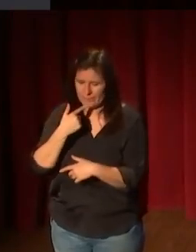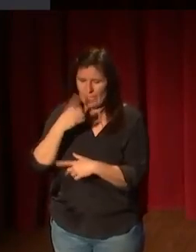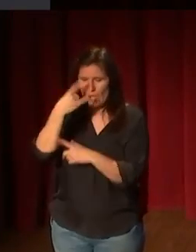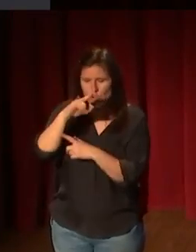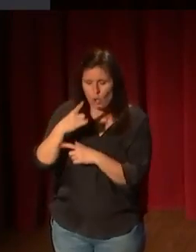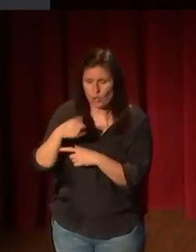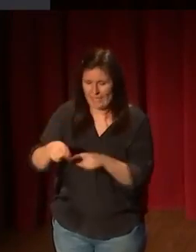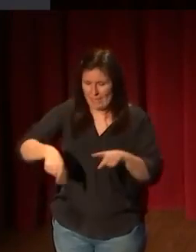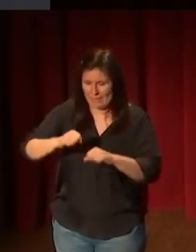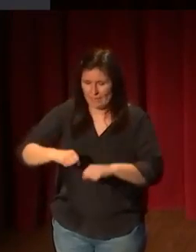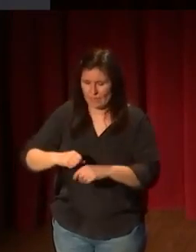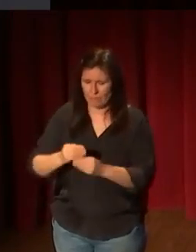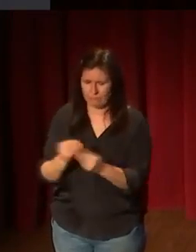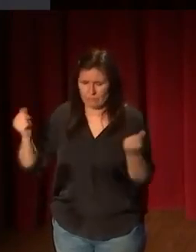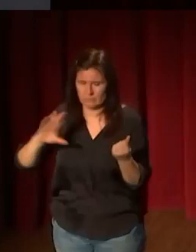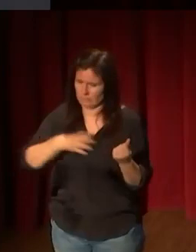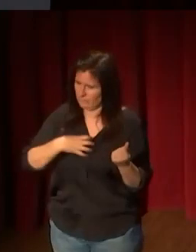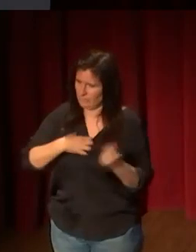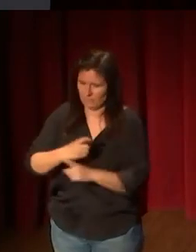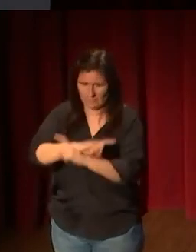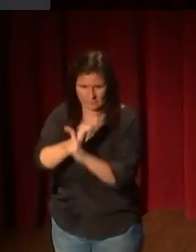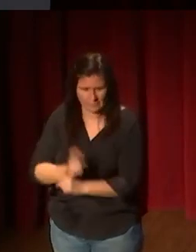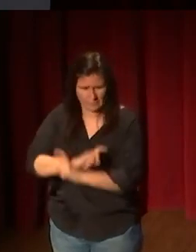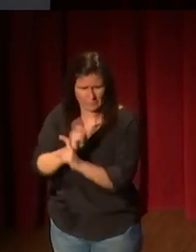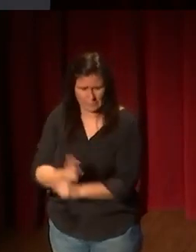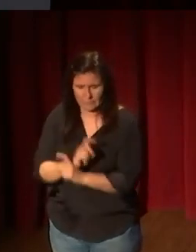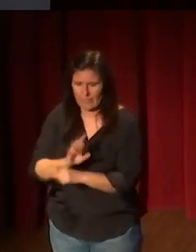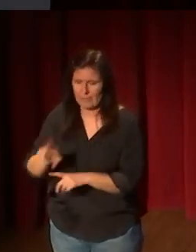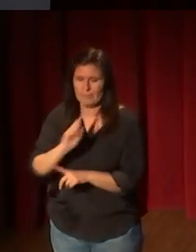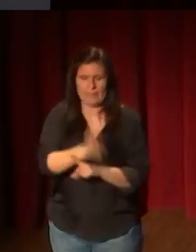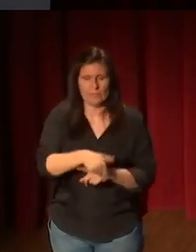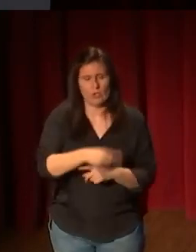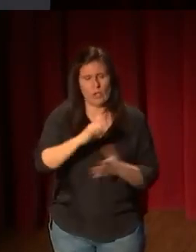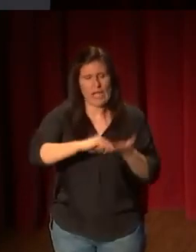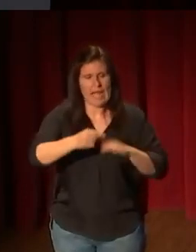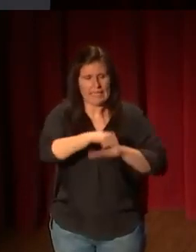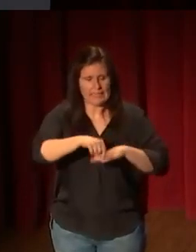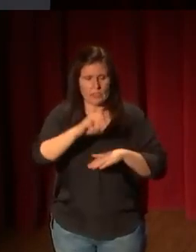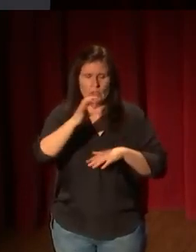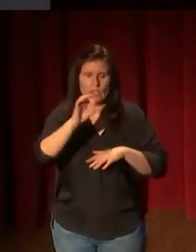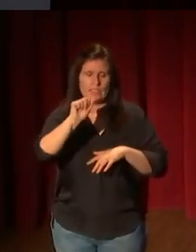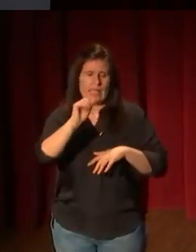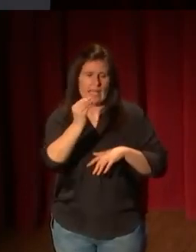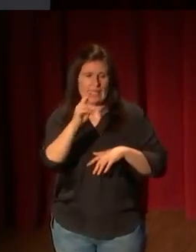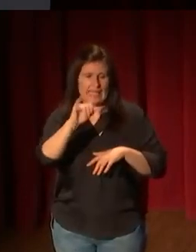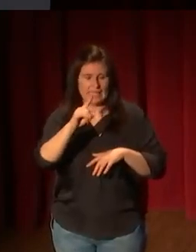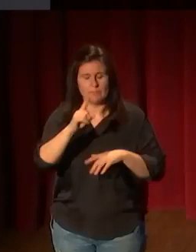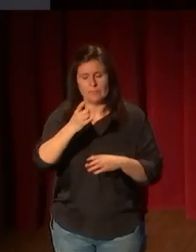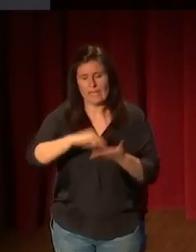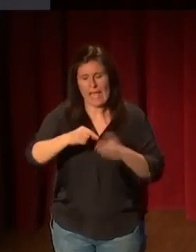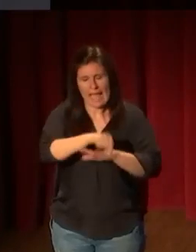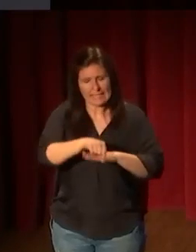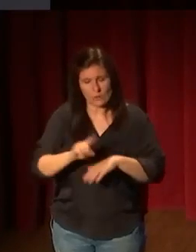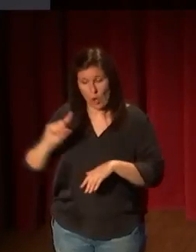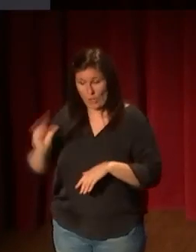toros de la plaza mayor y en un intento de hacerlo mandó al arquitecto giovanni battista sachetti un arquitecto italiano que había venido